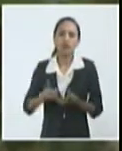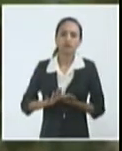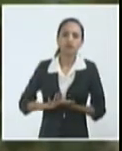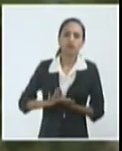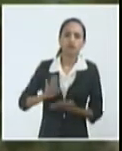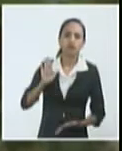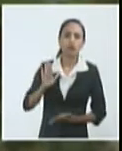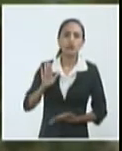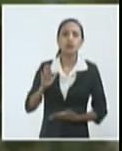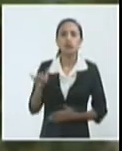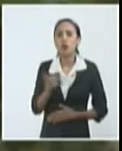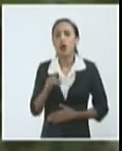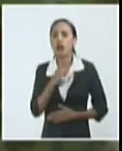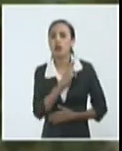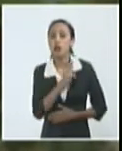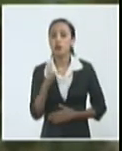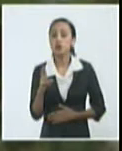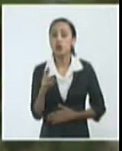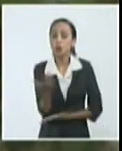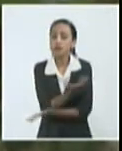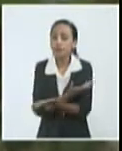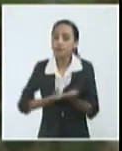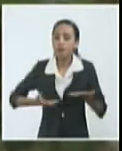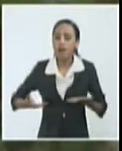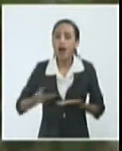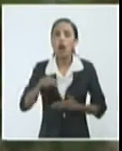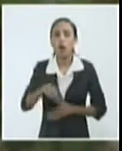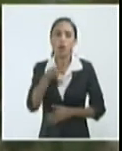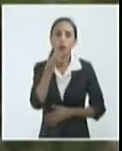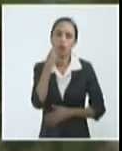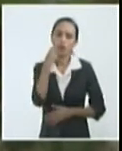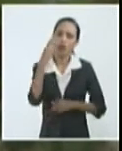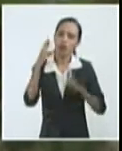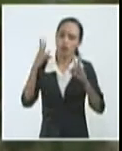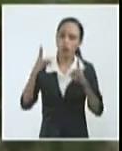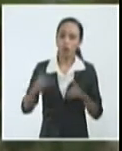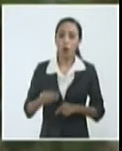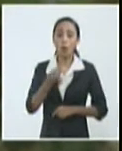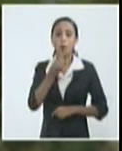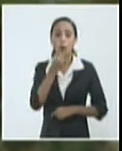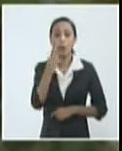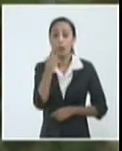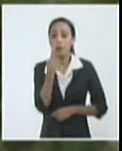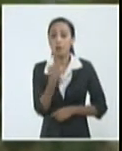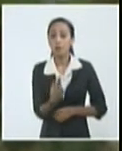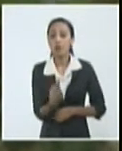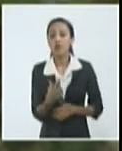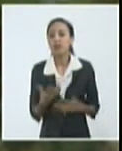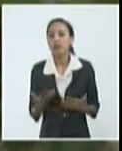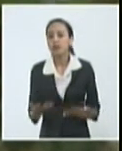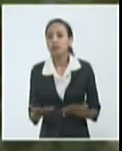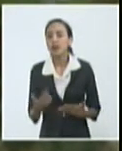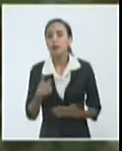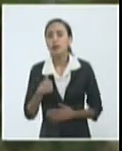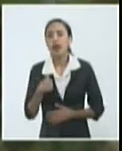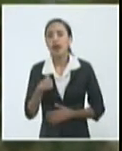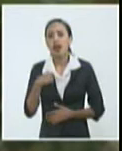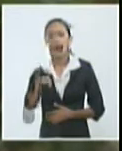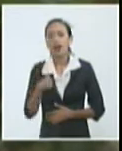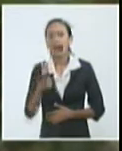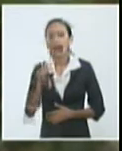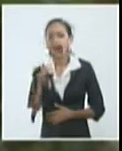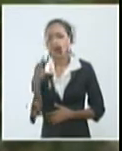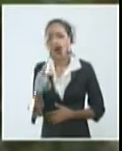compartido, es que hoy podemos hablar de resultados, hoy podemos hacer un alto para hablar de recuento, también